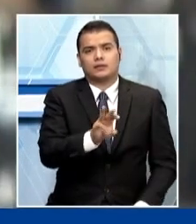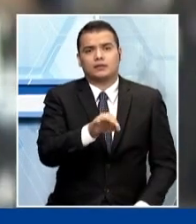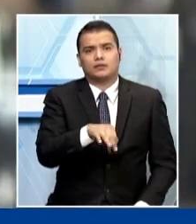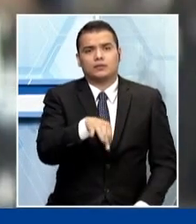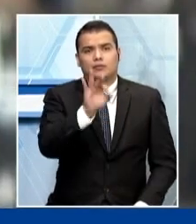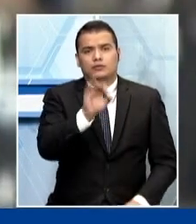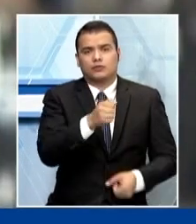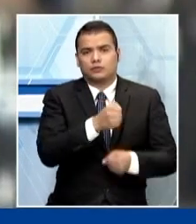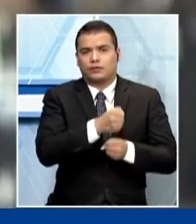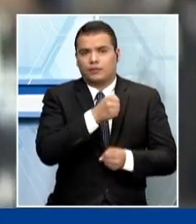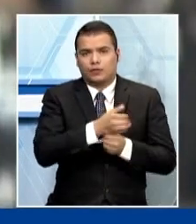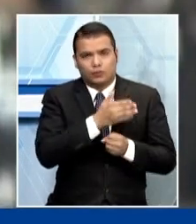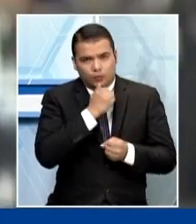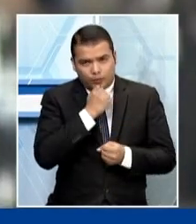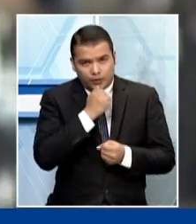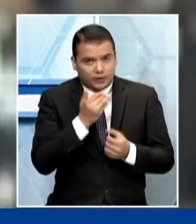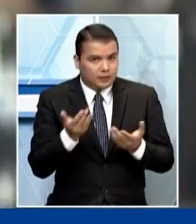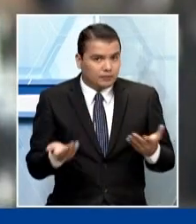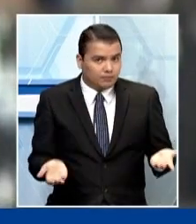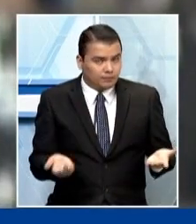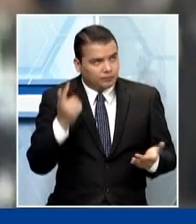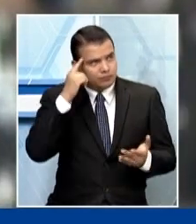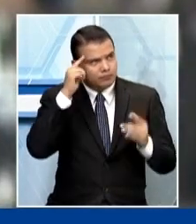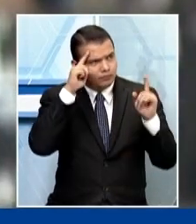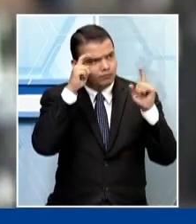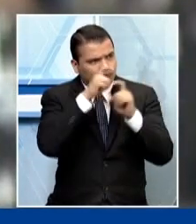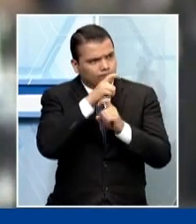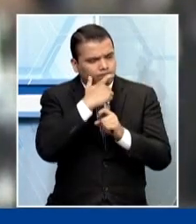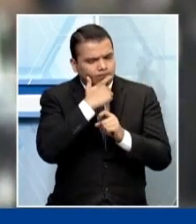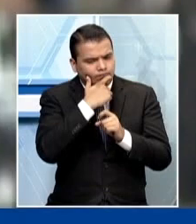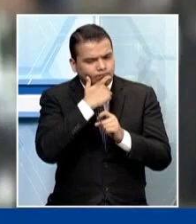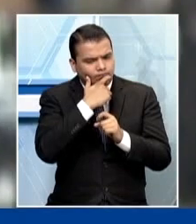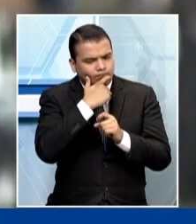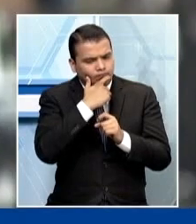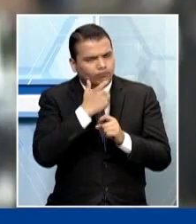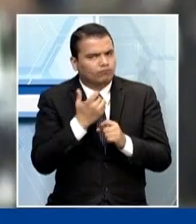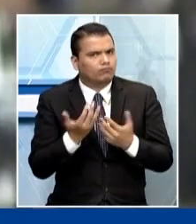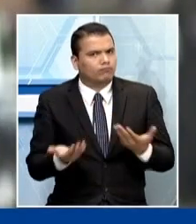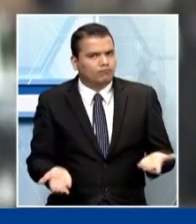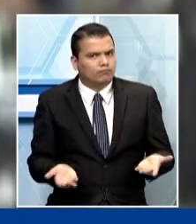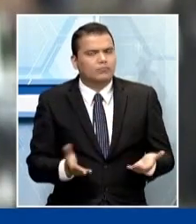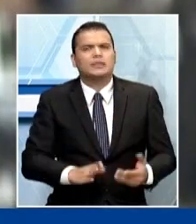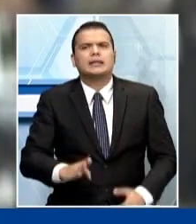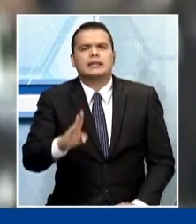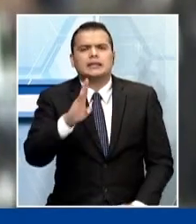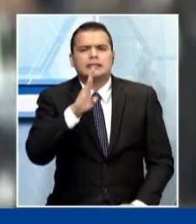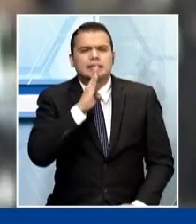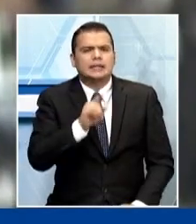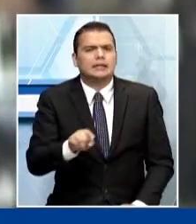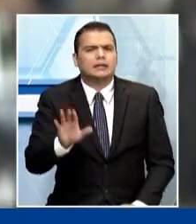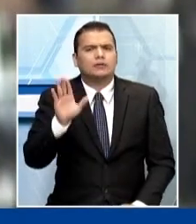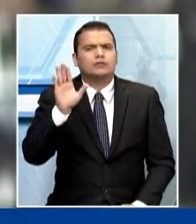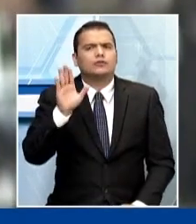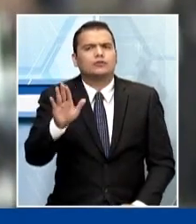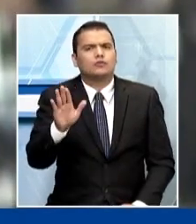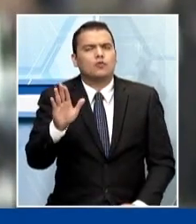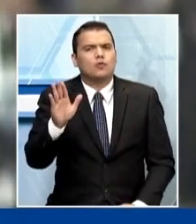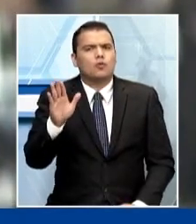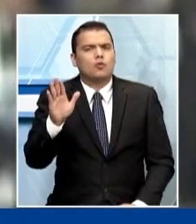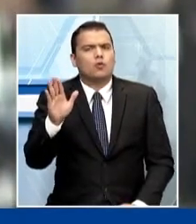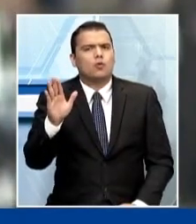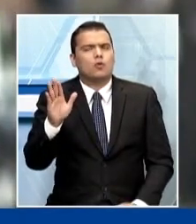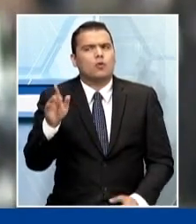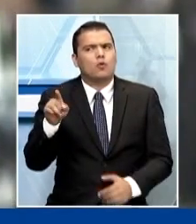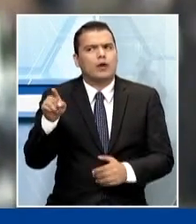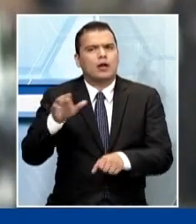problemas de desempleo. Entonces tú te preguntas, ¿quiénes están en esa rama de la pobreza mayoritariamente